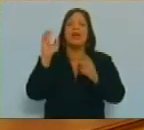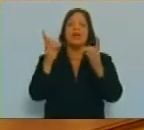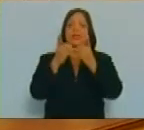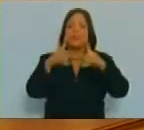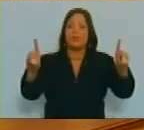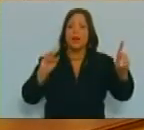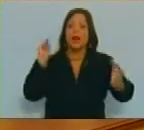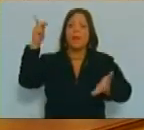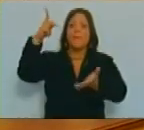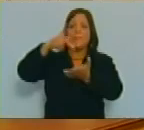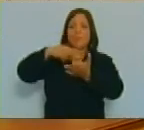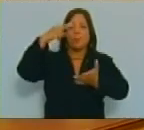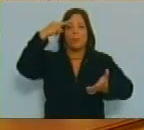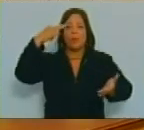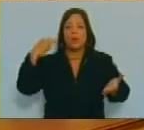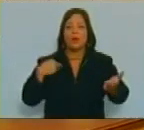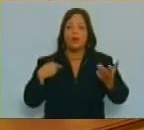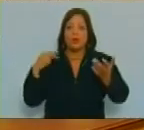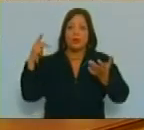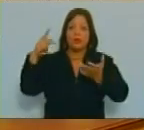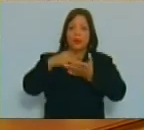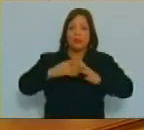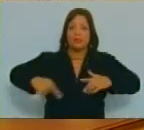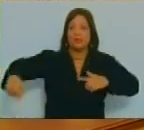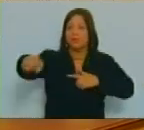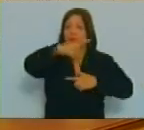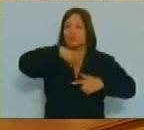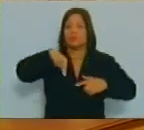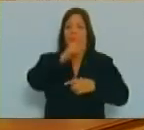participativa y protagónica